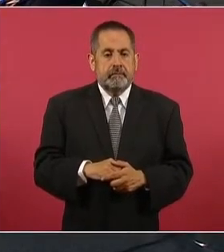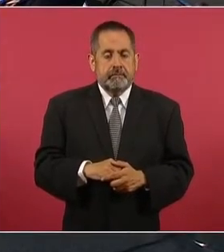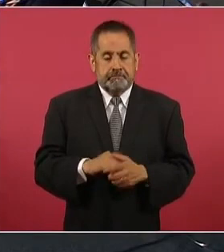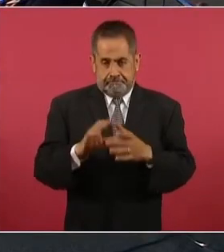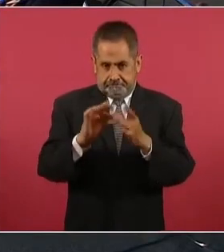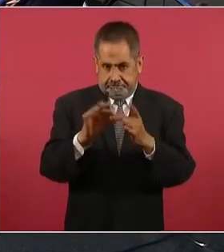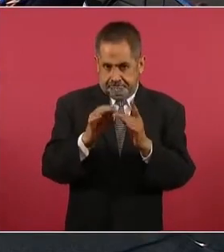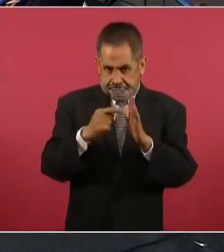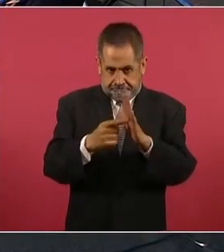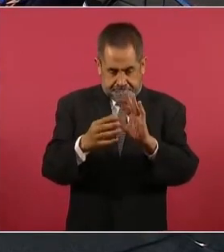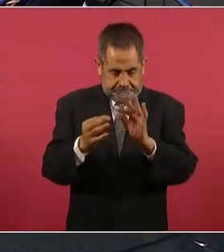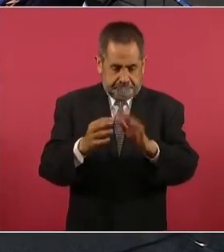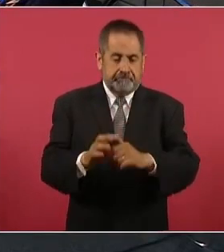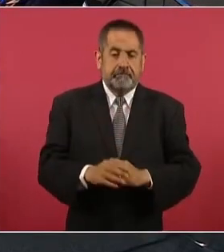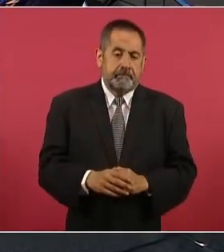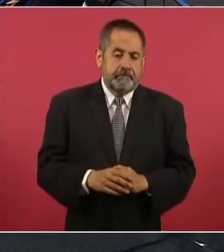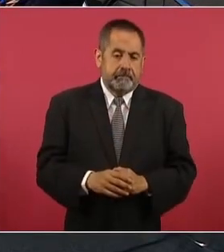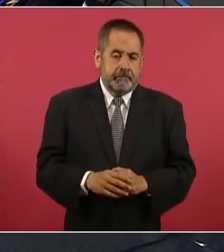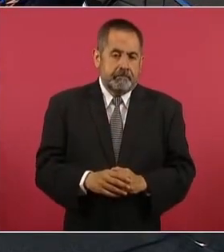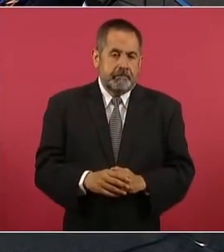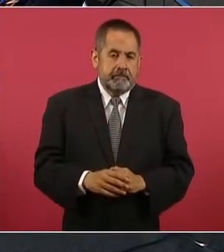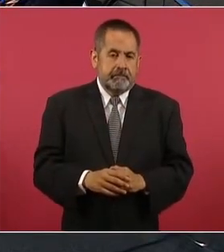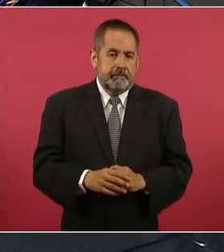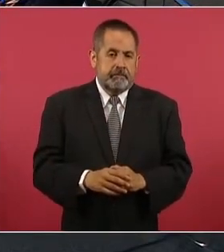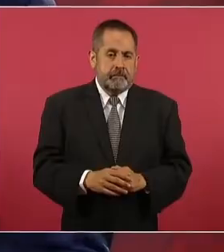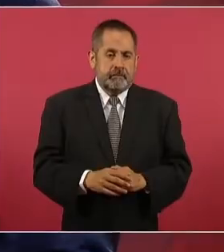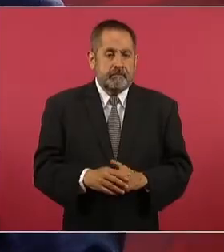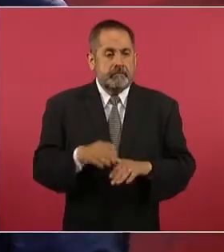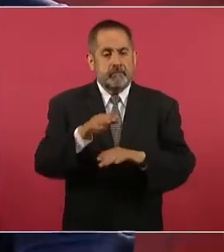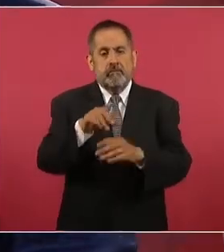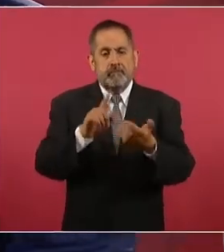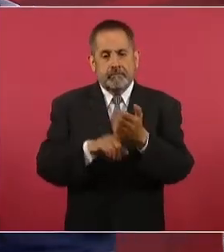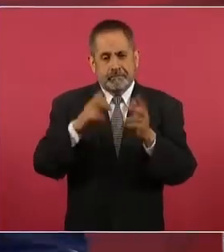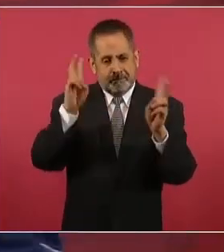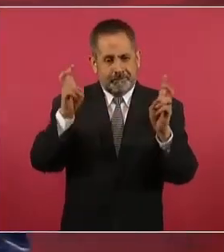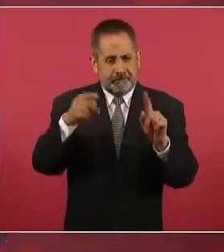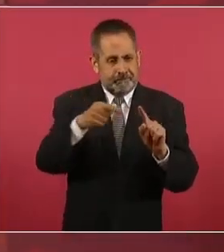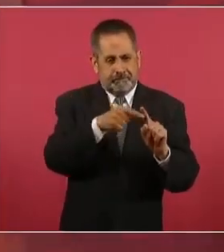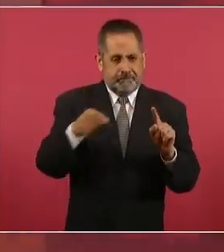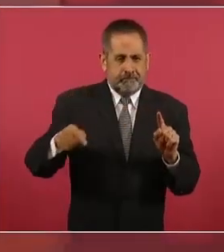dicho esto, cuando se habla del modelo neoliberal,